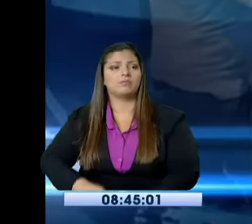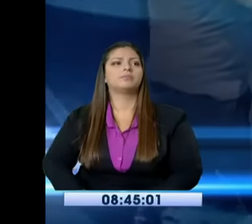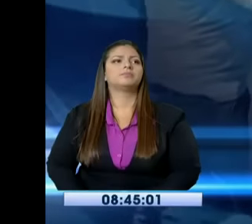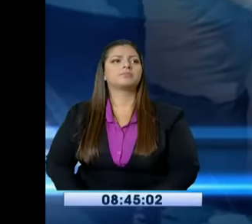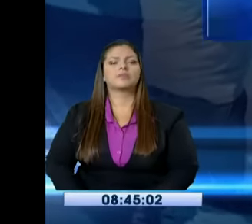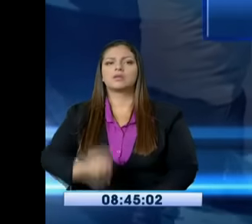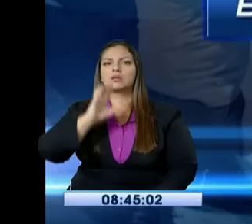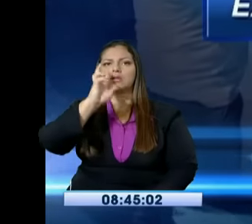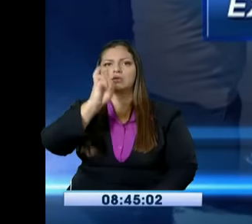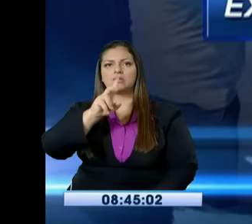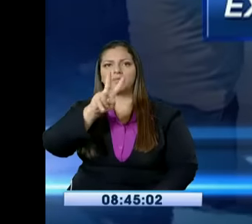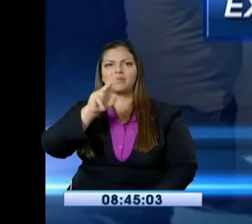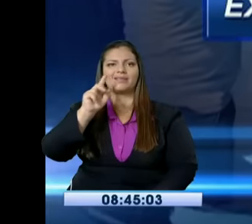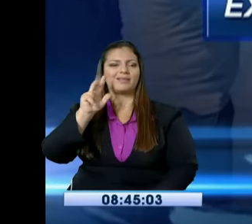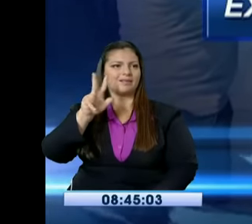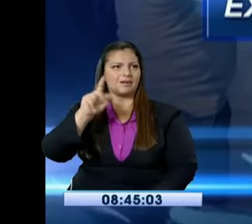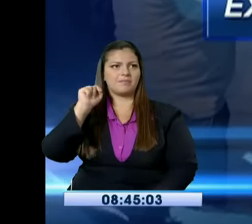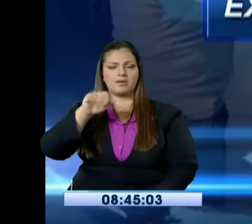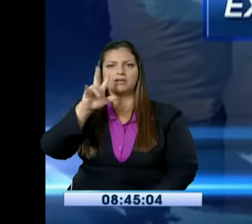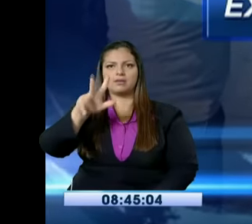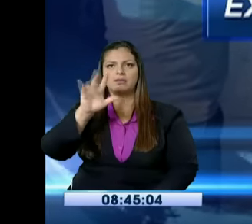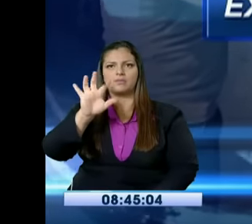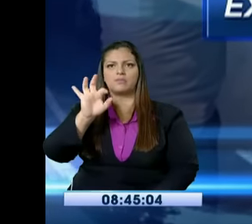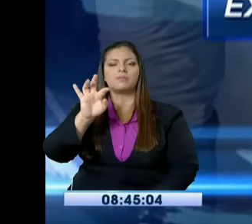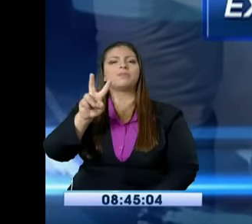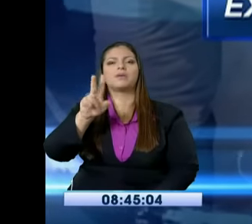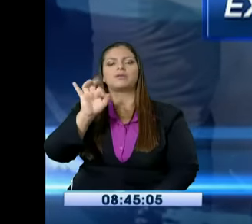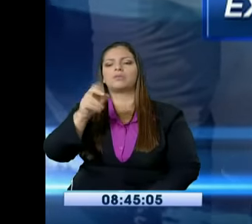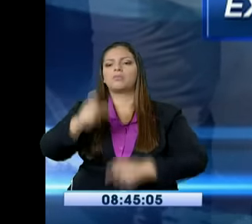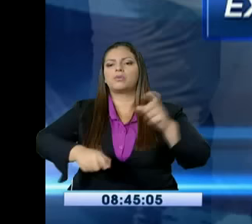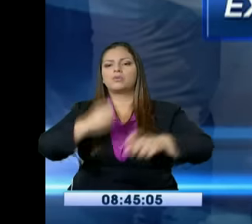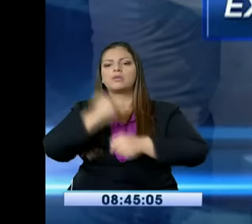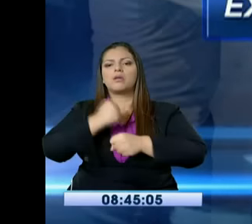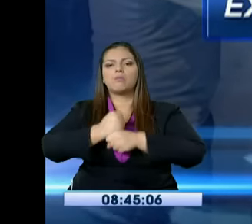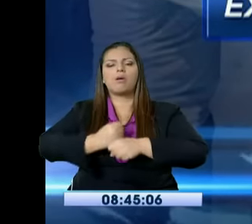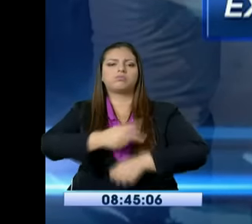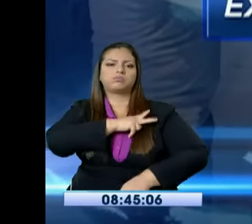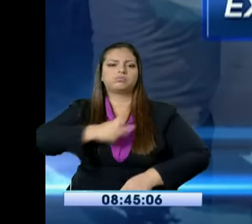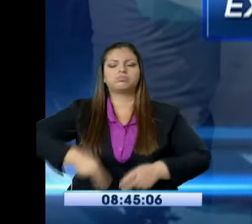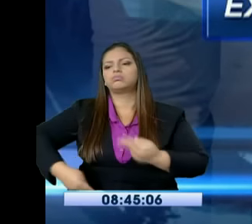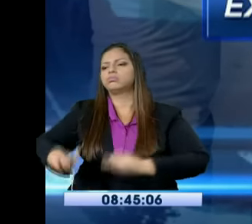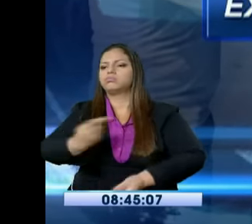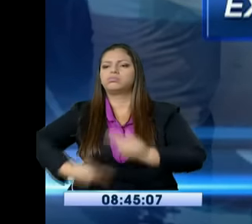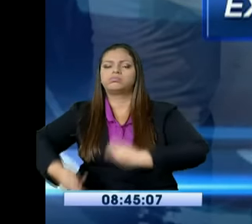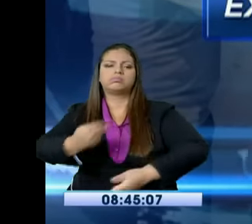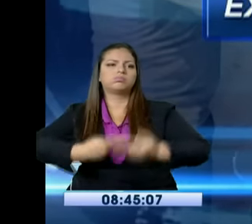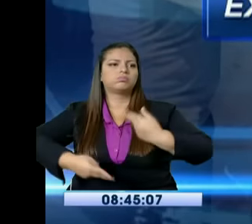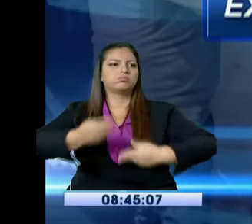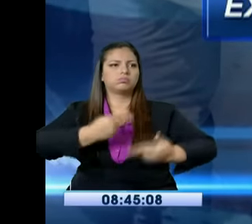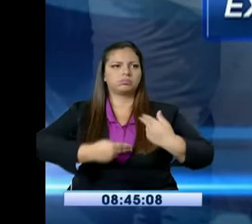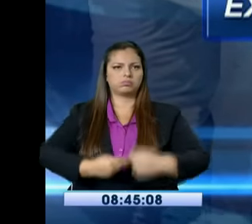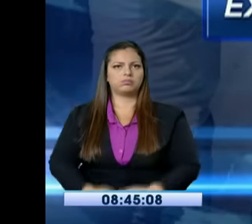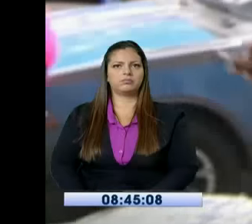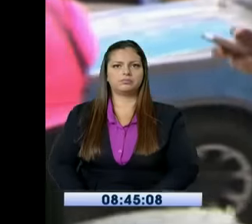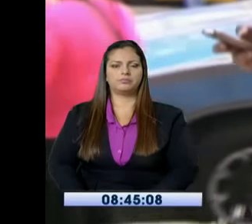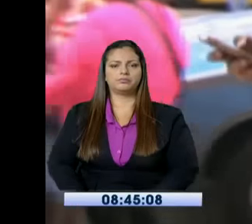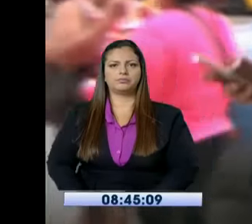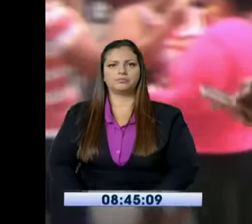623.329 comerciantes informales existen en Guayaquil, según cifra del Instituto Nacional de Estadísticas y Censos, levantada en